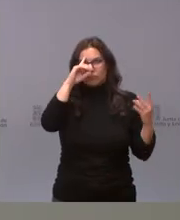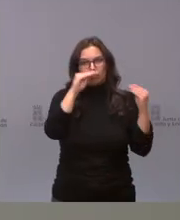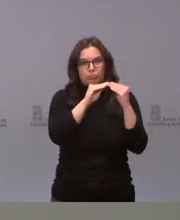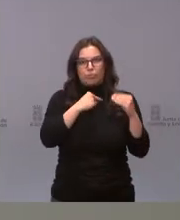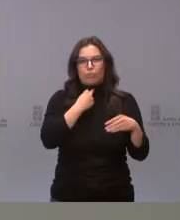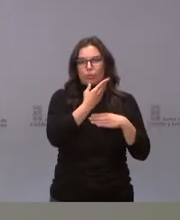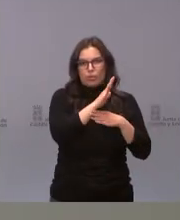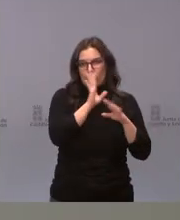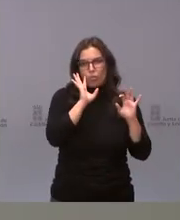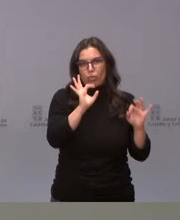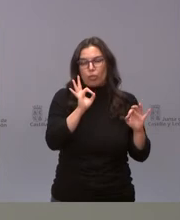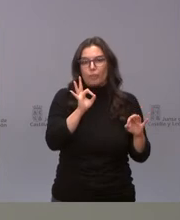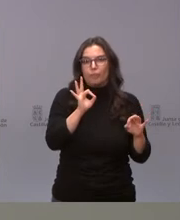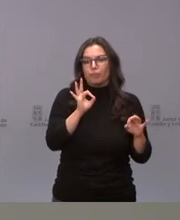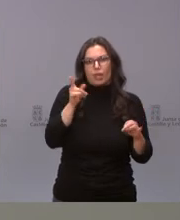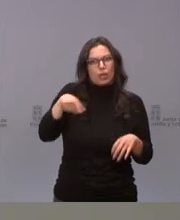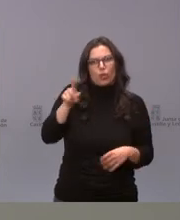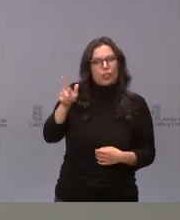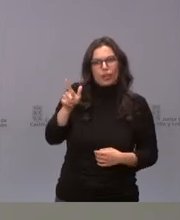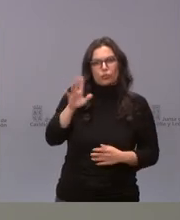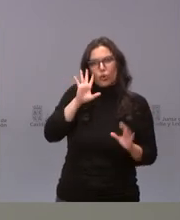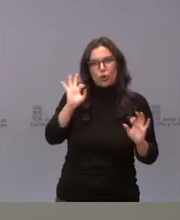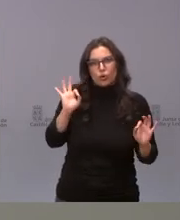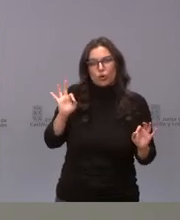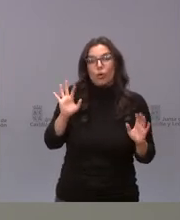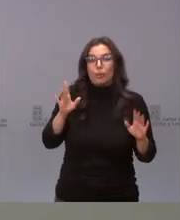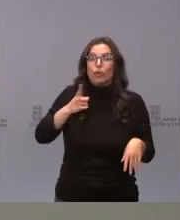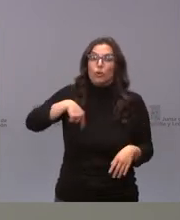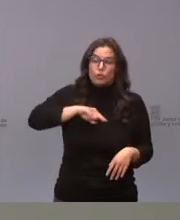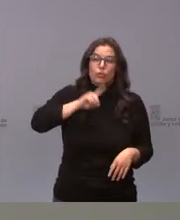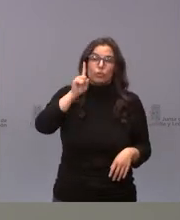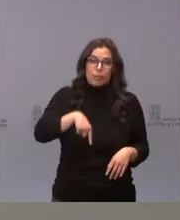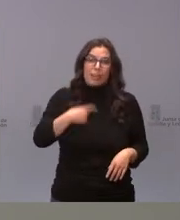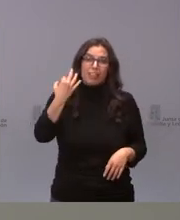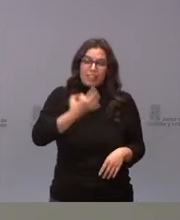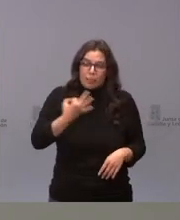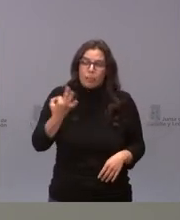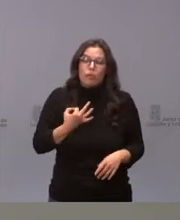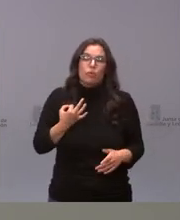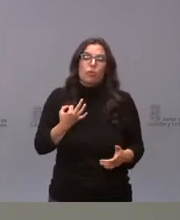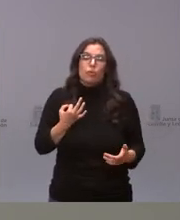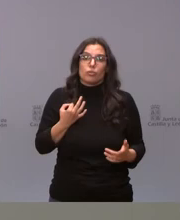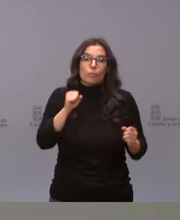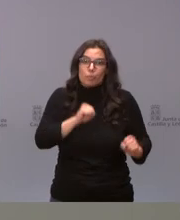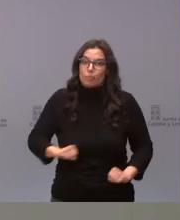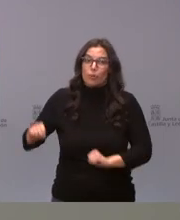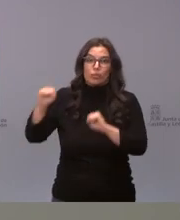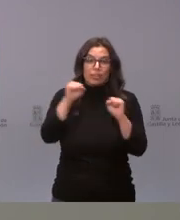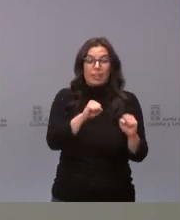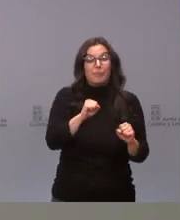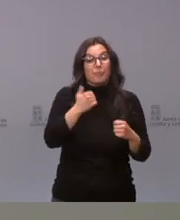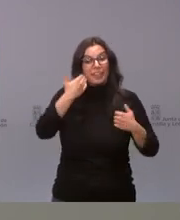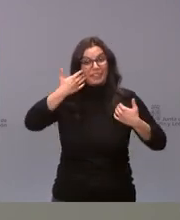portavoz, están evidentemente en su derecho, pero nosotros también estamos en la obligación de proteger. Y lo